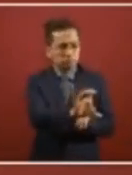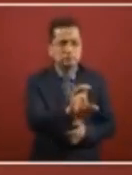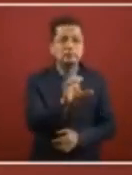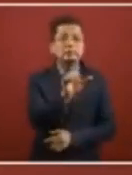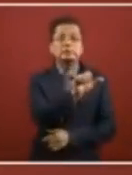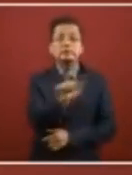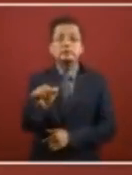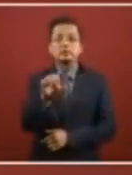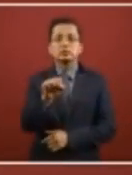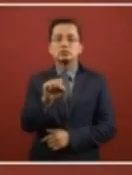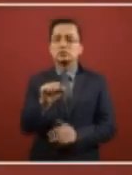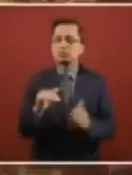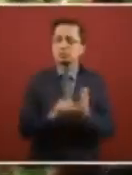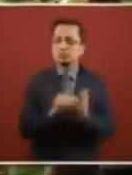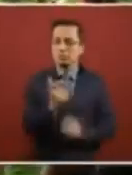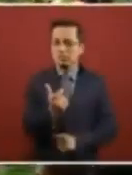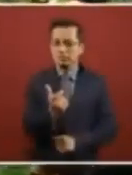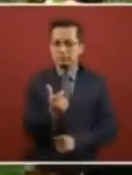58,660,000 pesos.